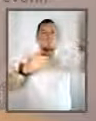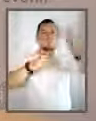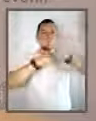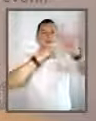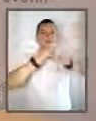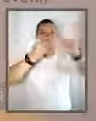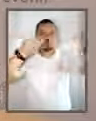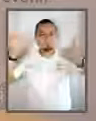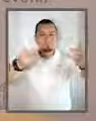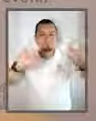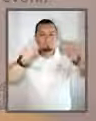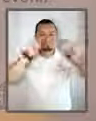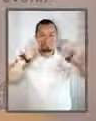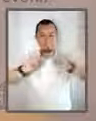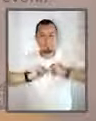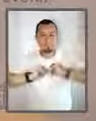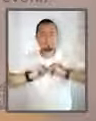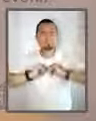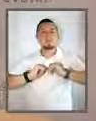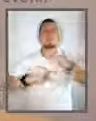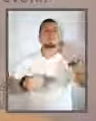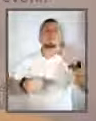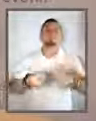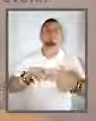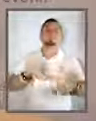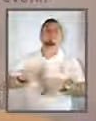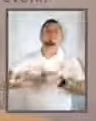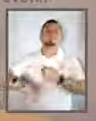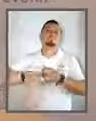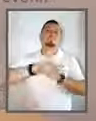deceso corresponde a un